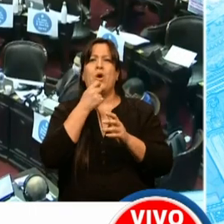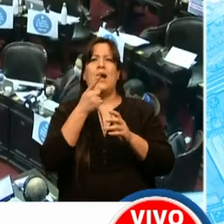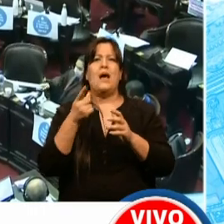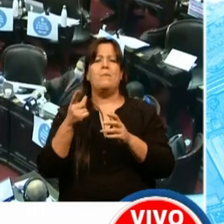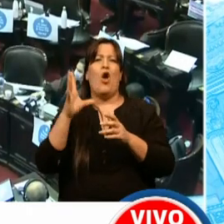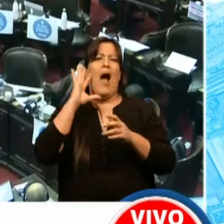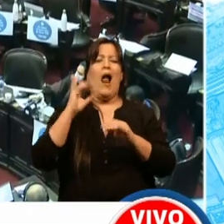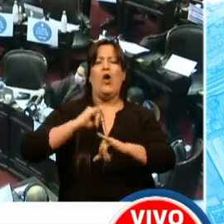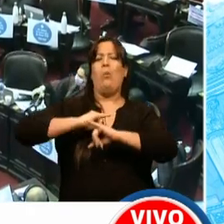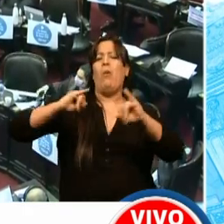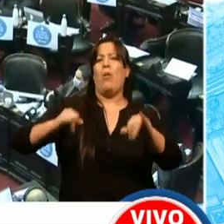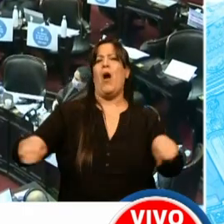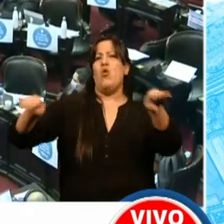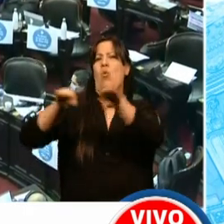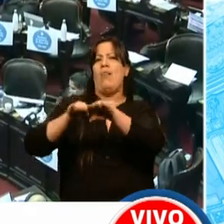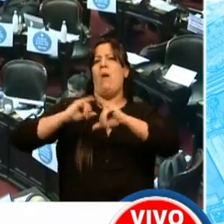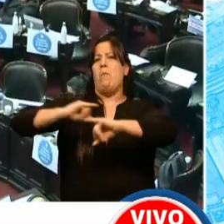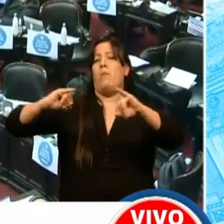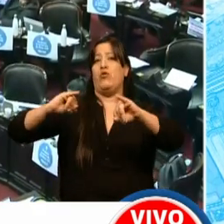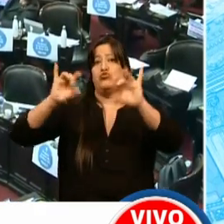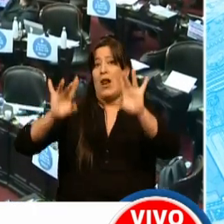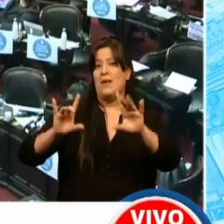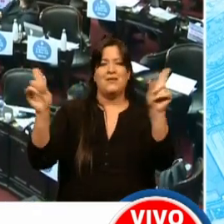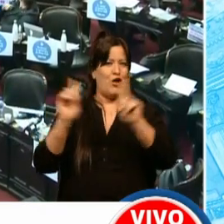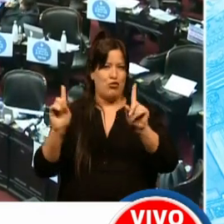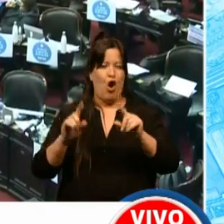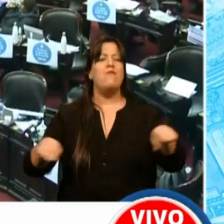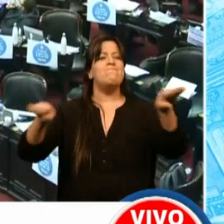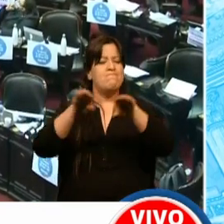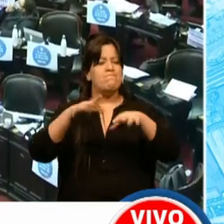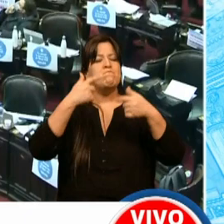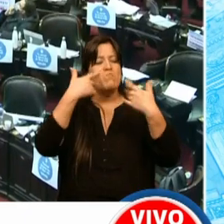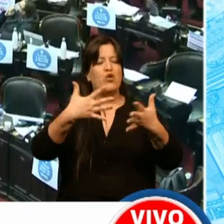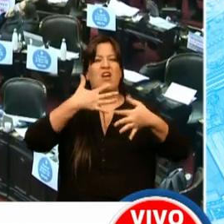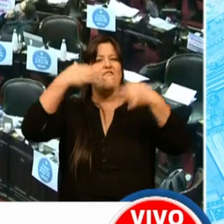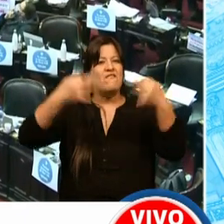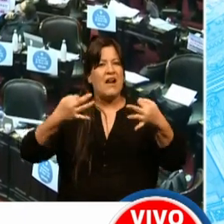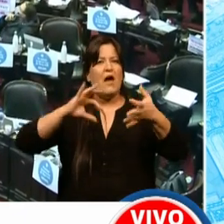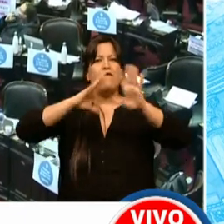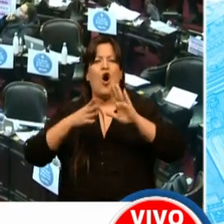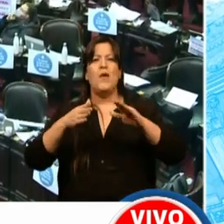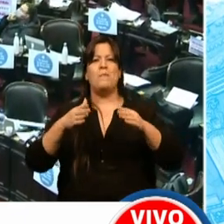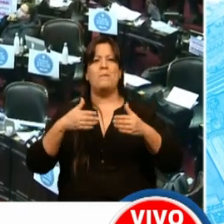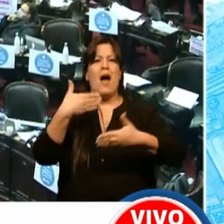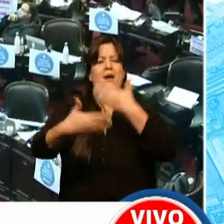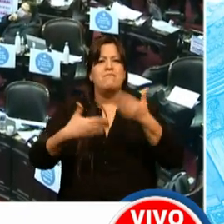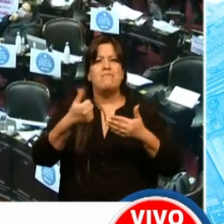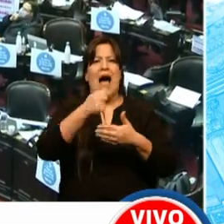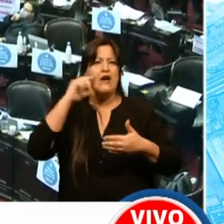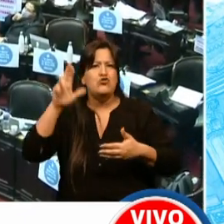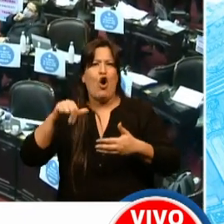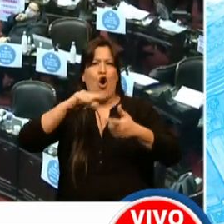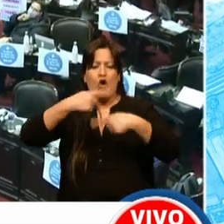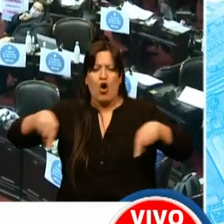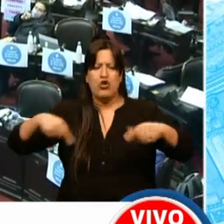pancarta tiene que ser una guía para nuestras acciones y fundamentar también